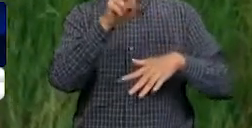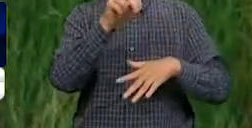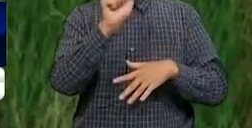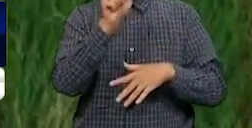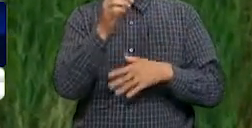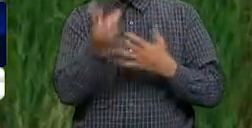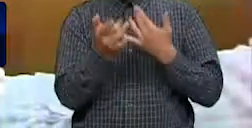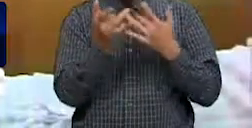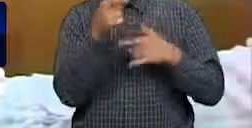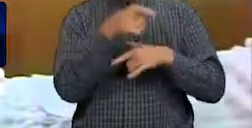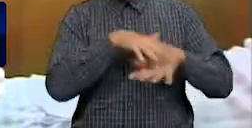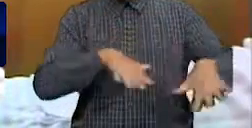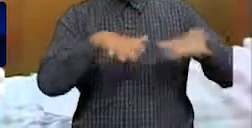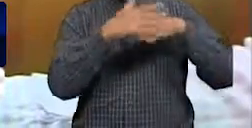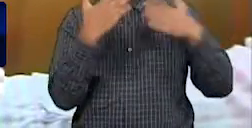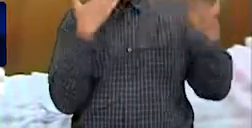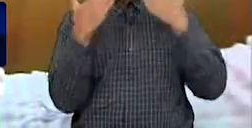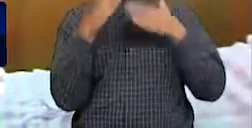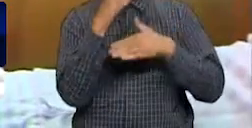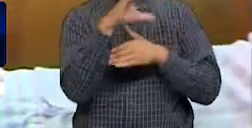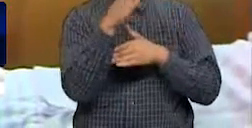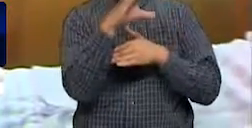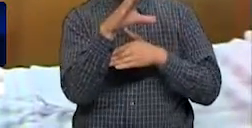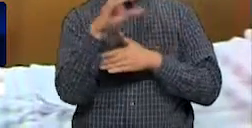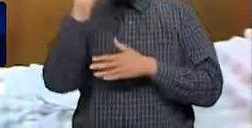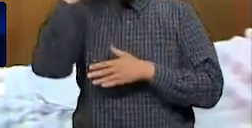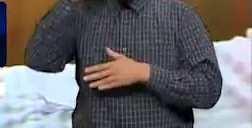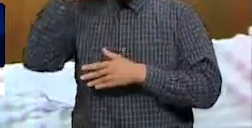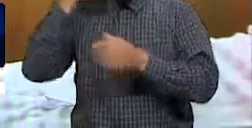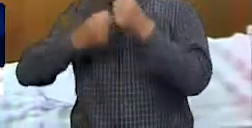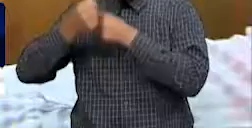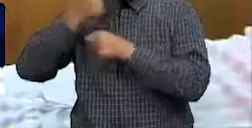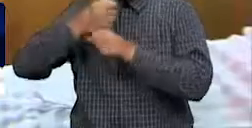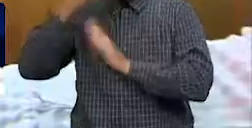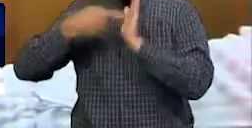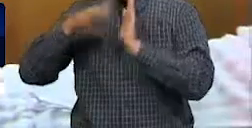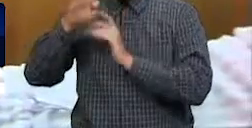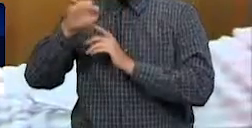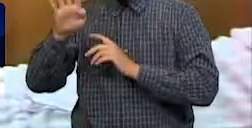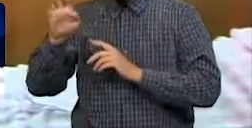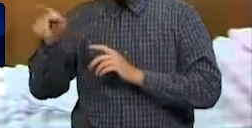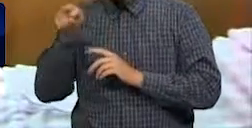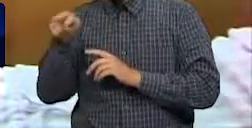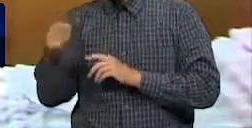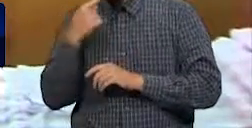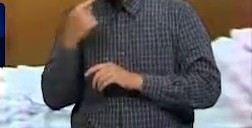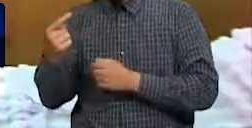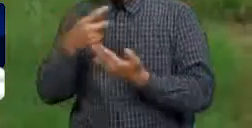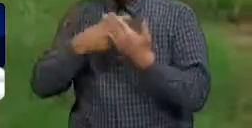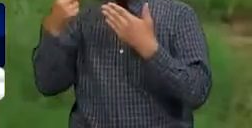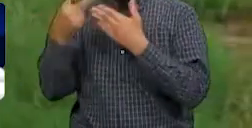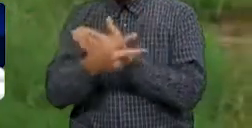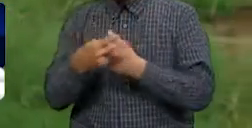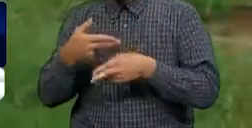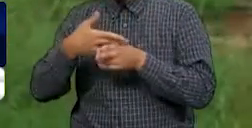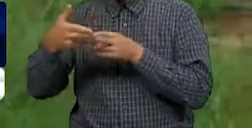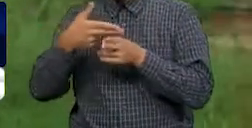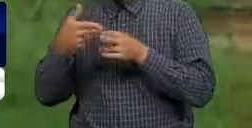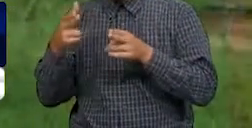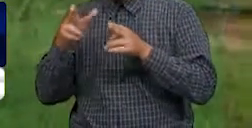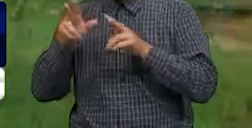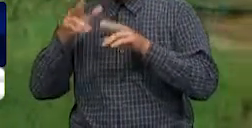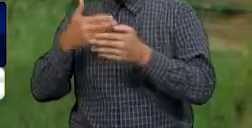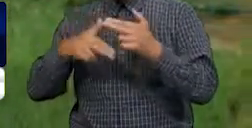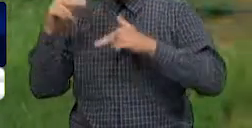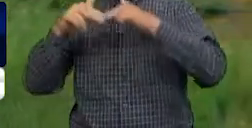de Cúcuta. Recuerde la escritura del año 99 cuando se compró el predio decía que era para unos proyectos de granjas productivas. Hay plazo hasta